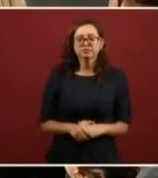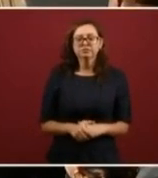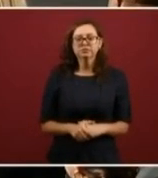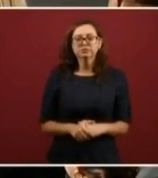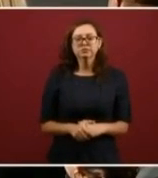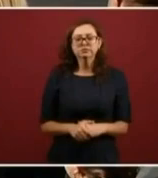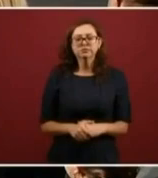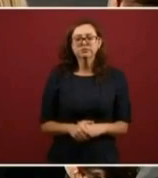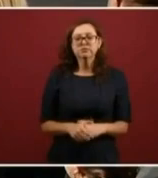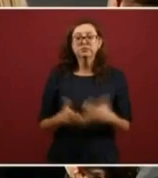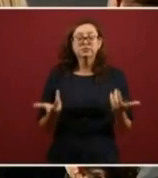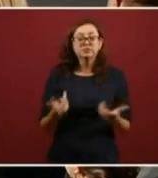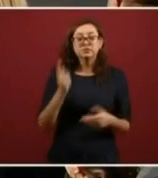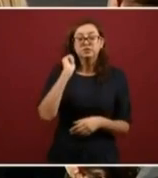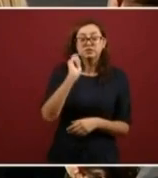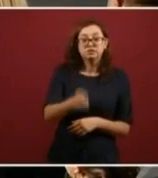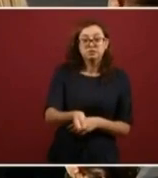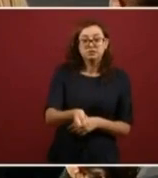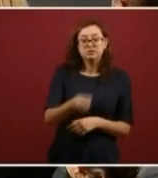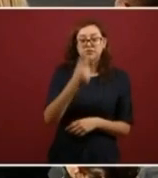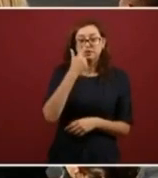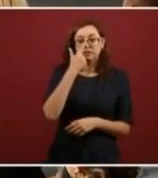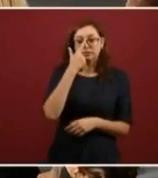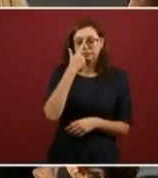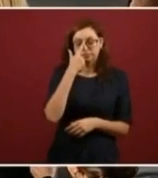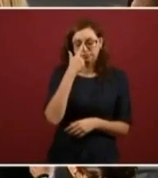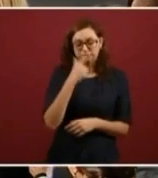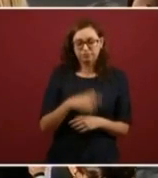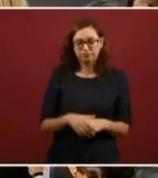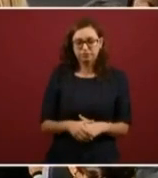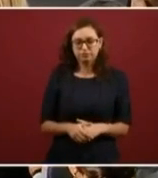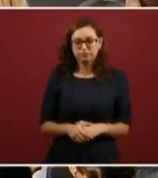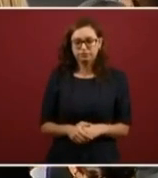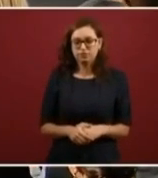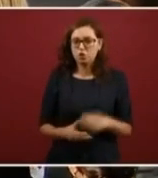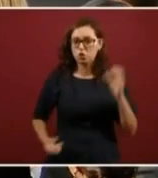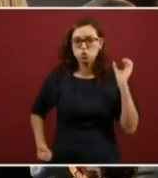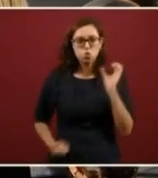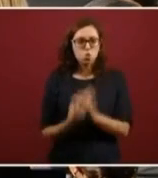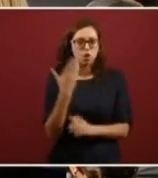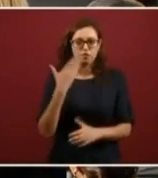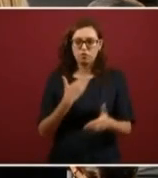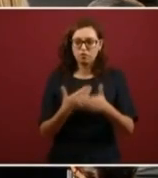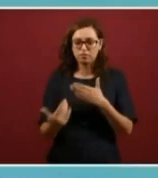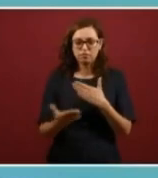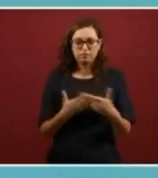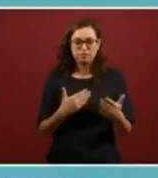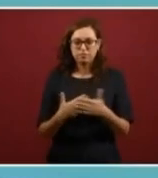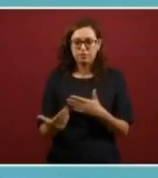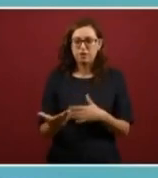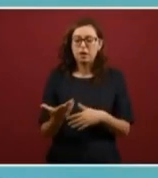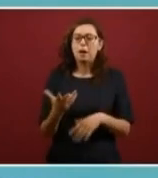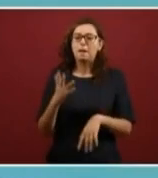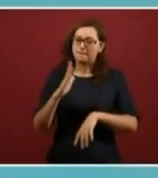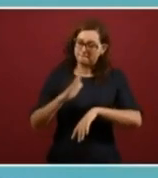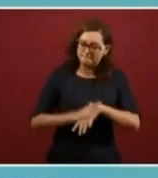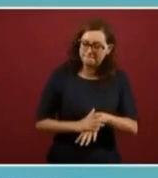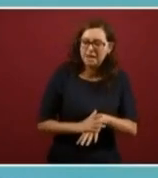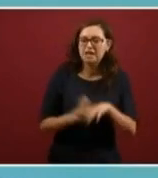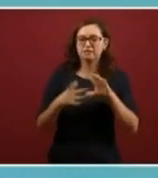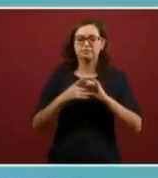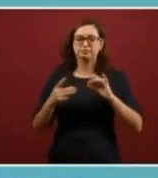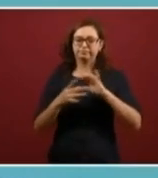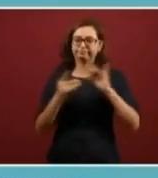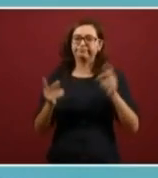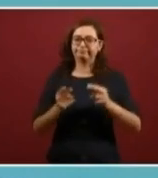Es, por lo tanto, lo más novedoso y lo que requiere un poco de mayor